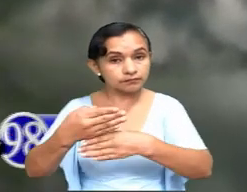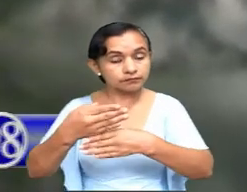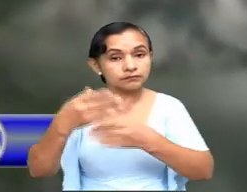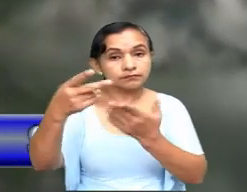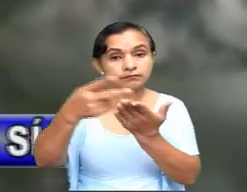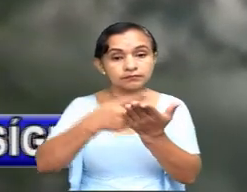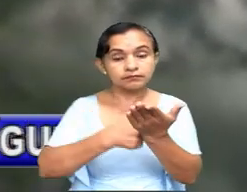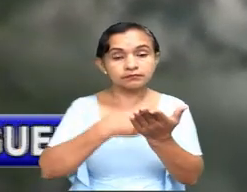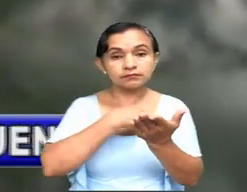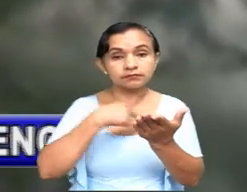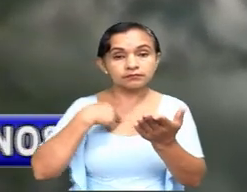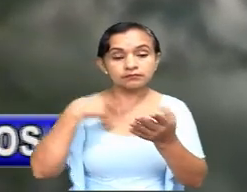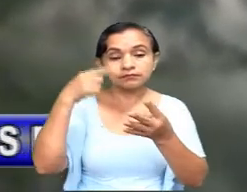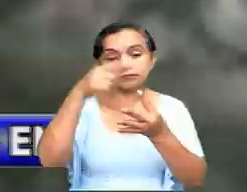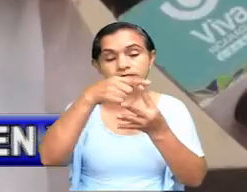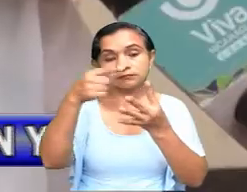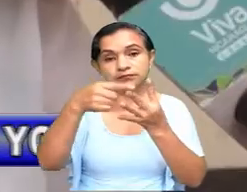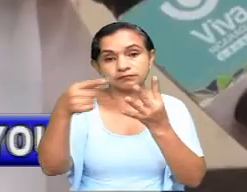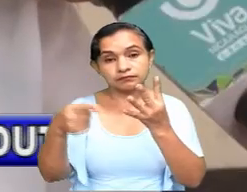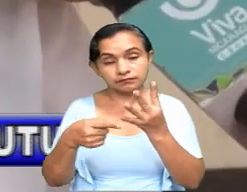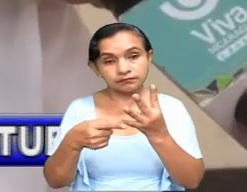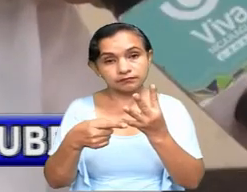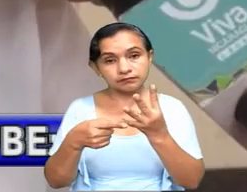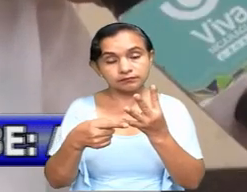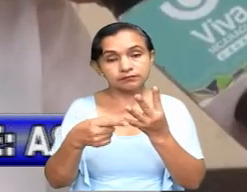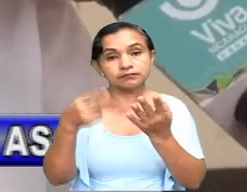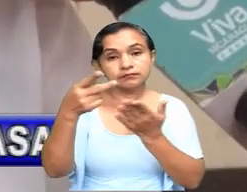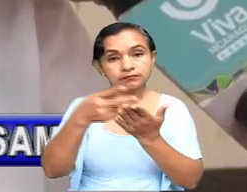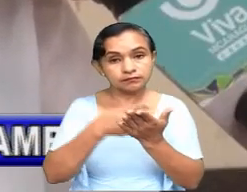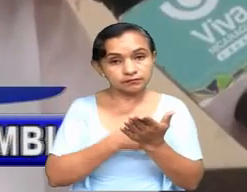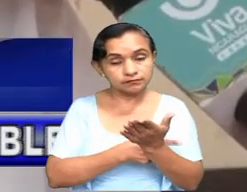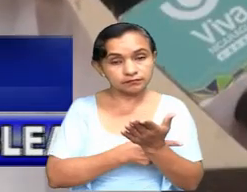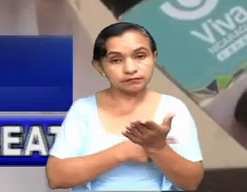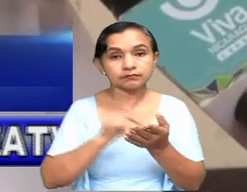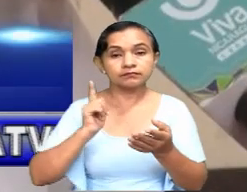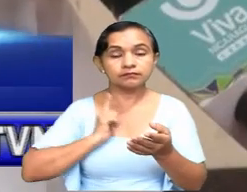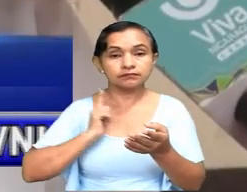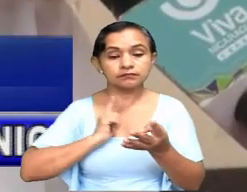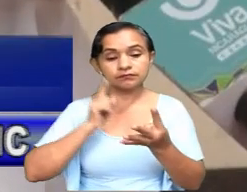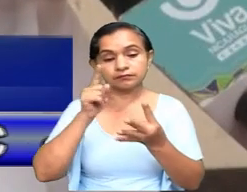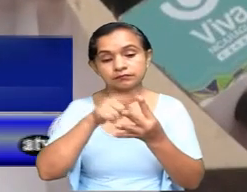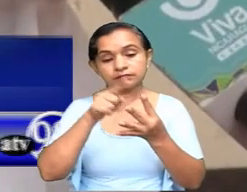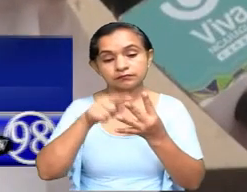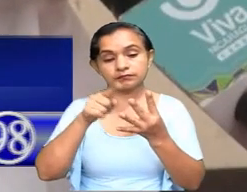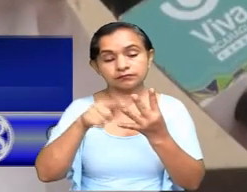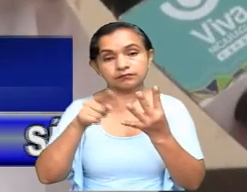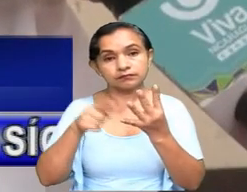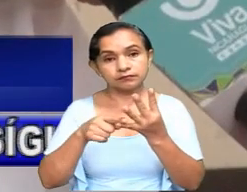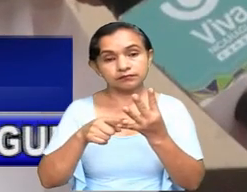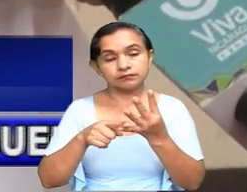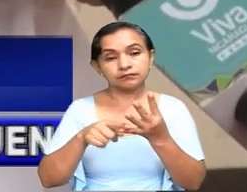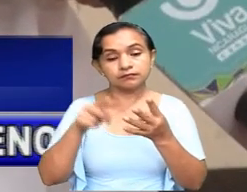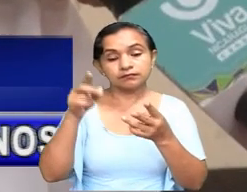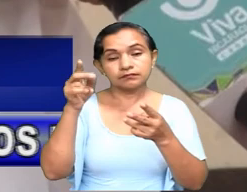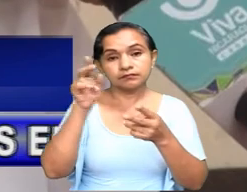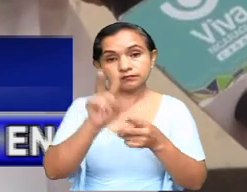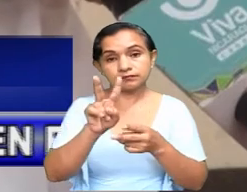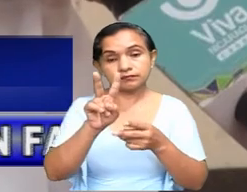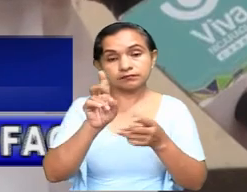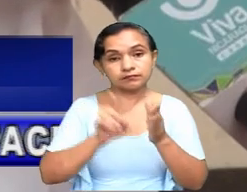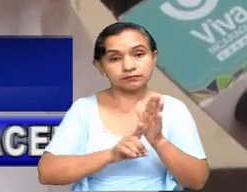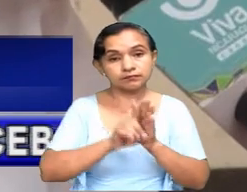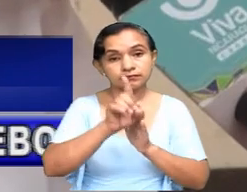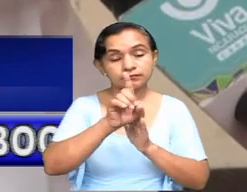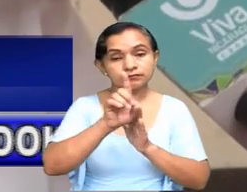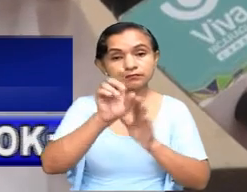se ejecutará en 4 fases. Este proyecto consta de 4 componentes, 2 que se desarrollan en la ciudad